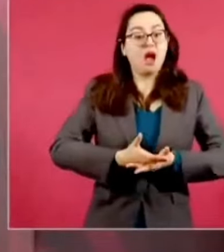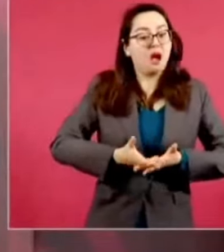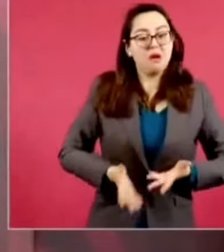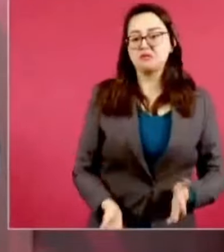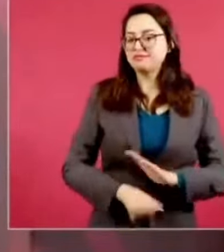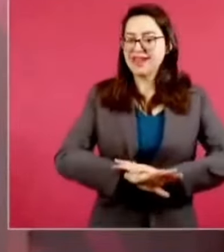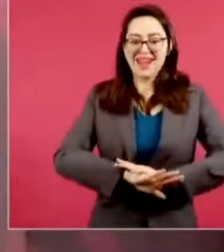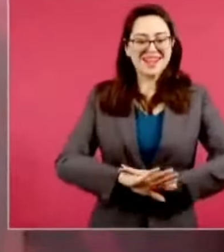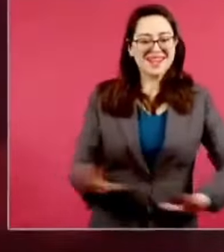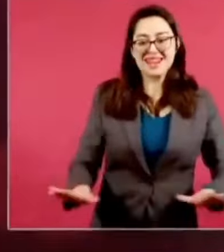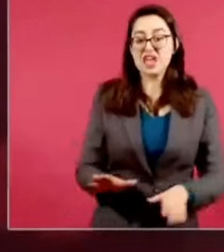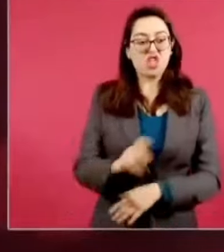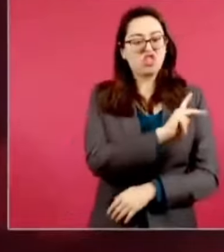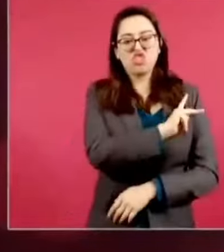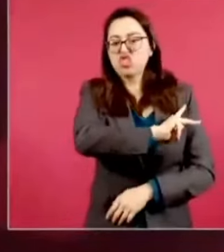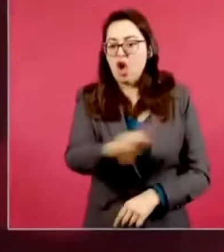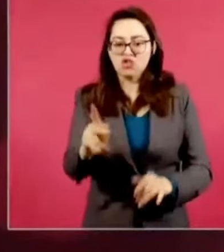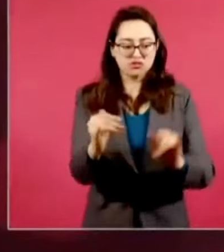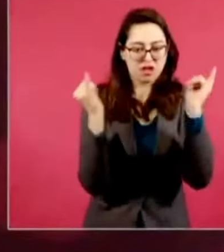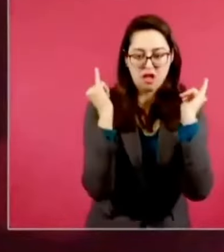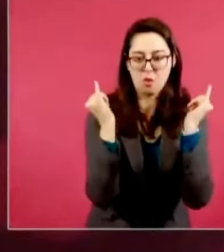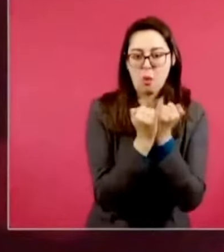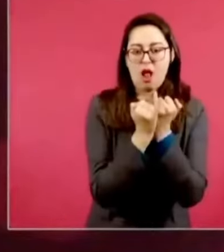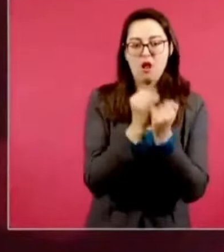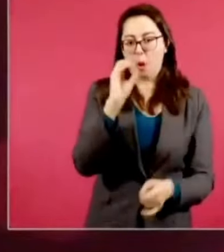Y ya de los otros ni hablar.